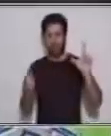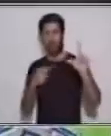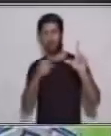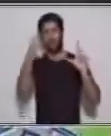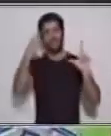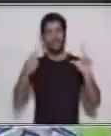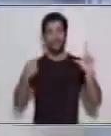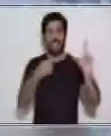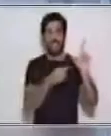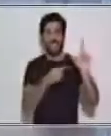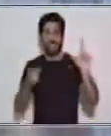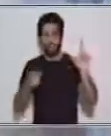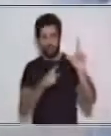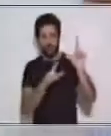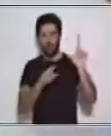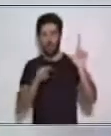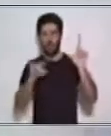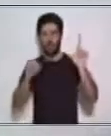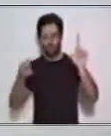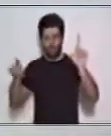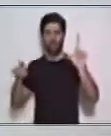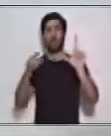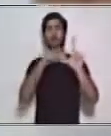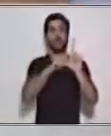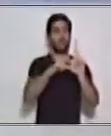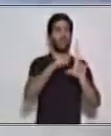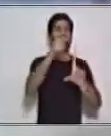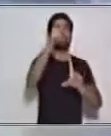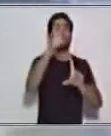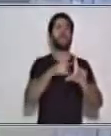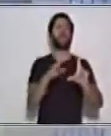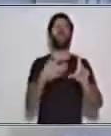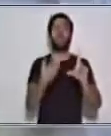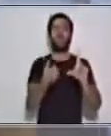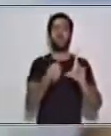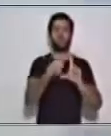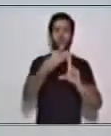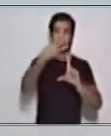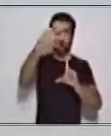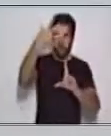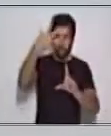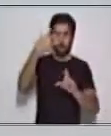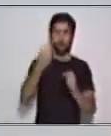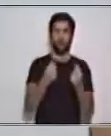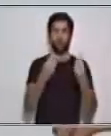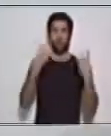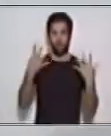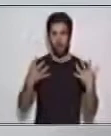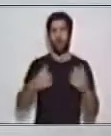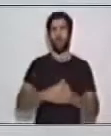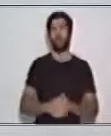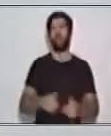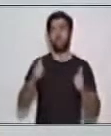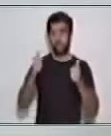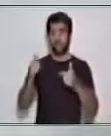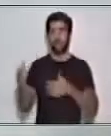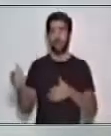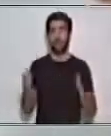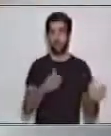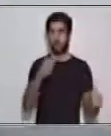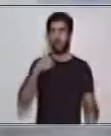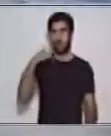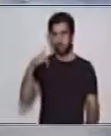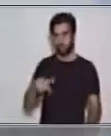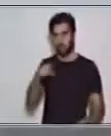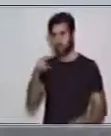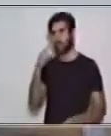y en el eje vertical tenemos la representación de unos números. Y entonces voy a colocar